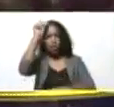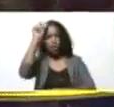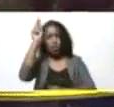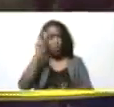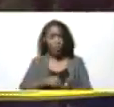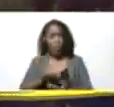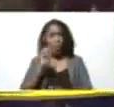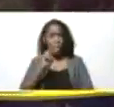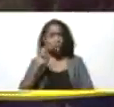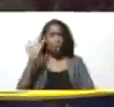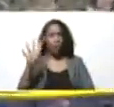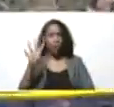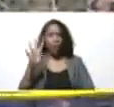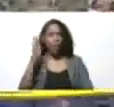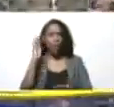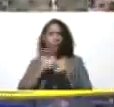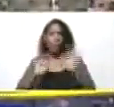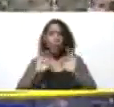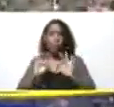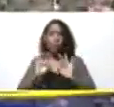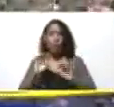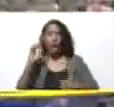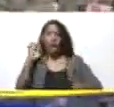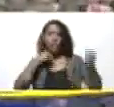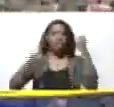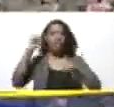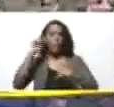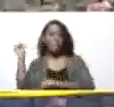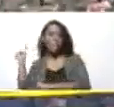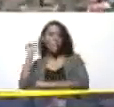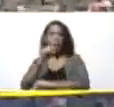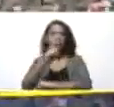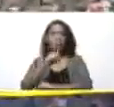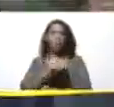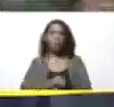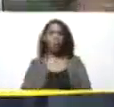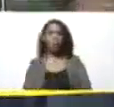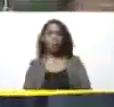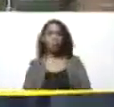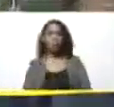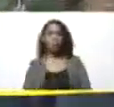2024. ¡Que se preparen para la revolcada!